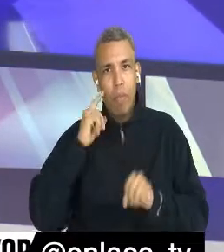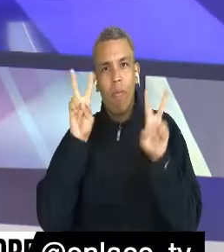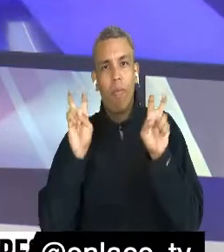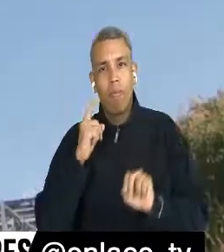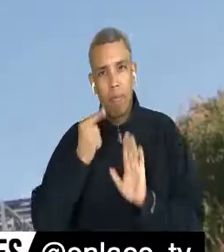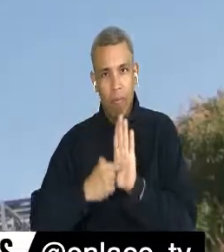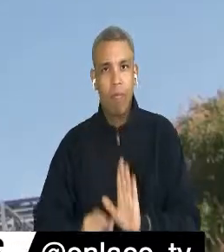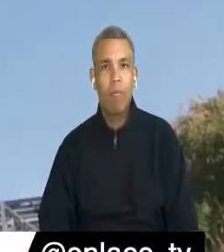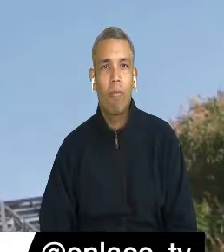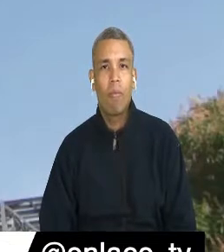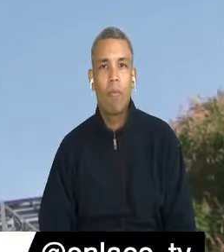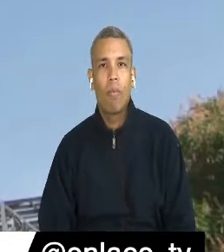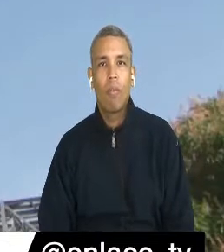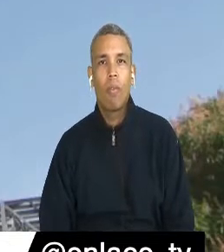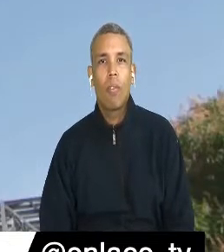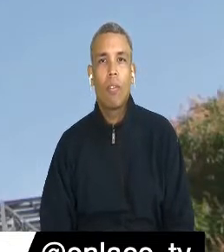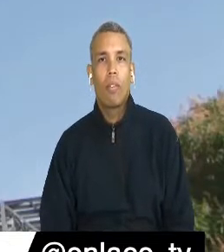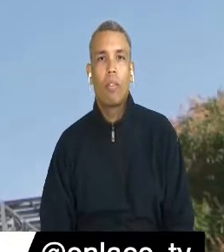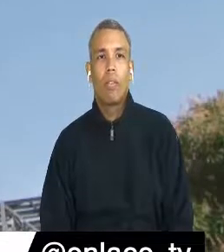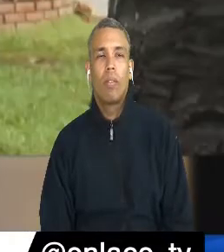emisión.